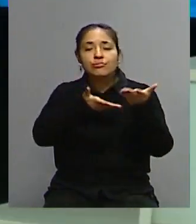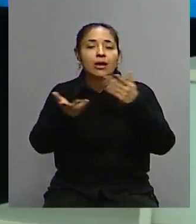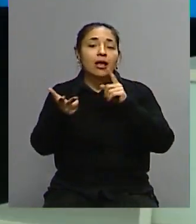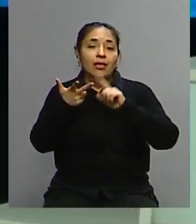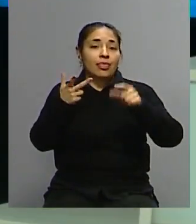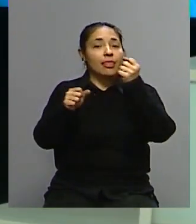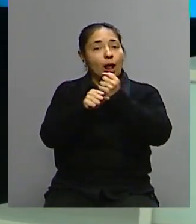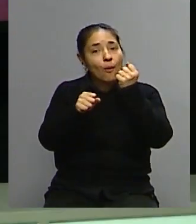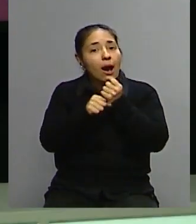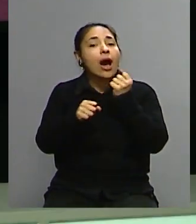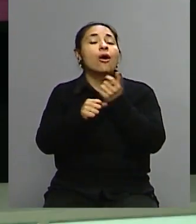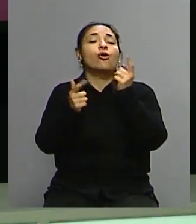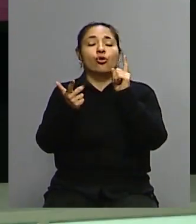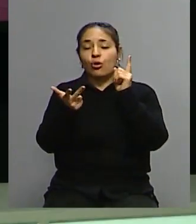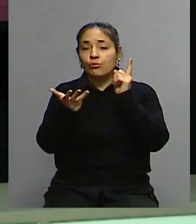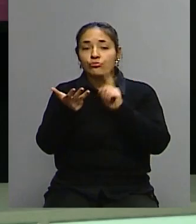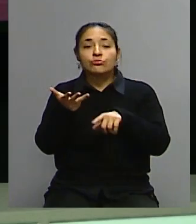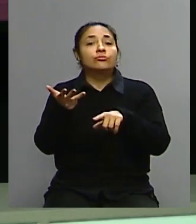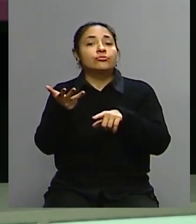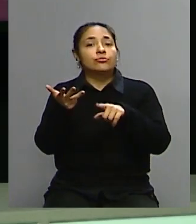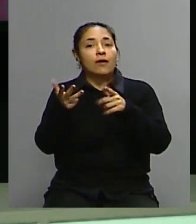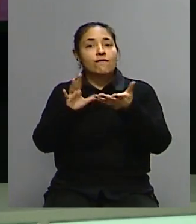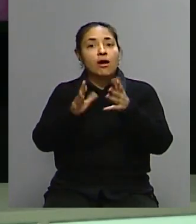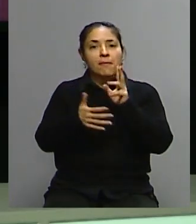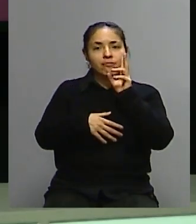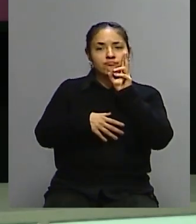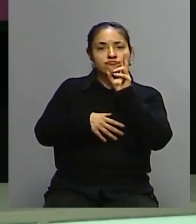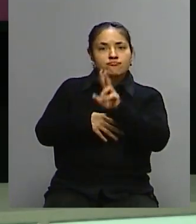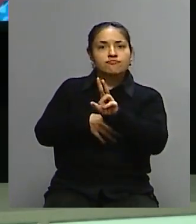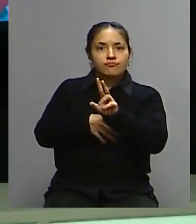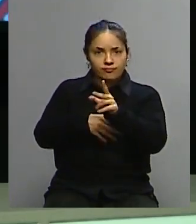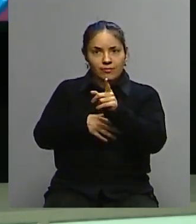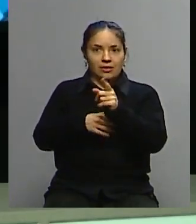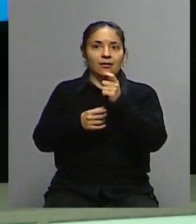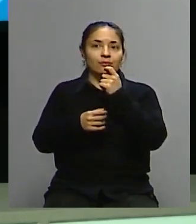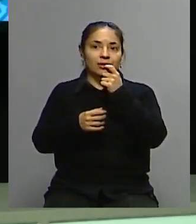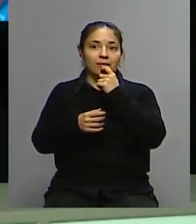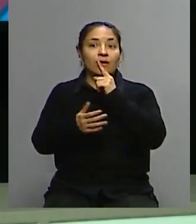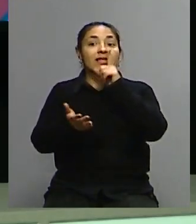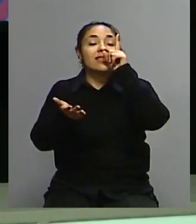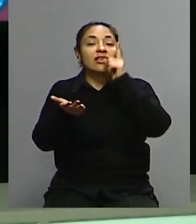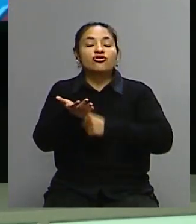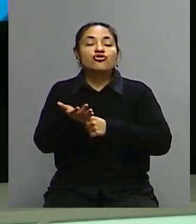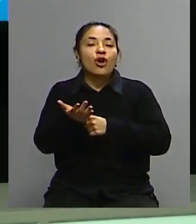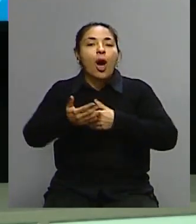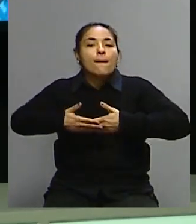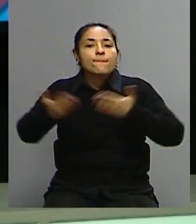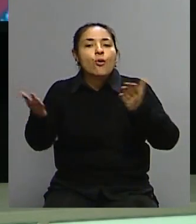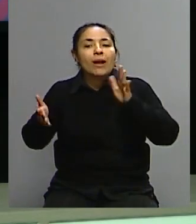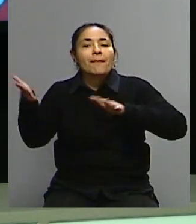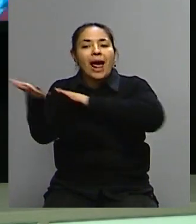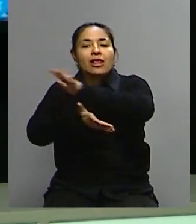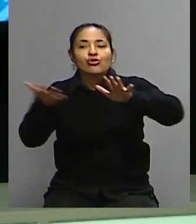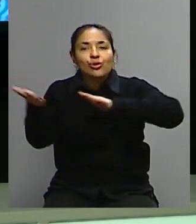En las relaciones laborales, en la mirada que se tiene a la hora de elaborar una política pública también, ¿sí? Cuando muchas veces